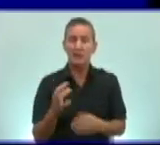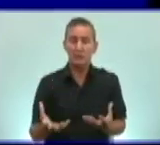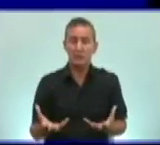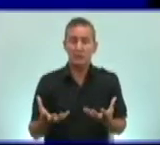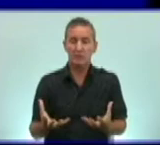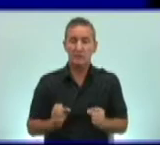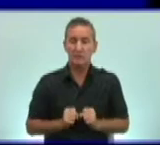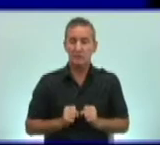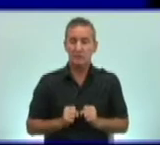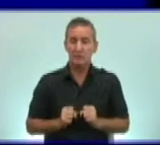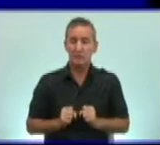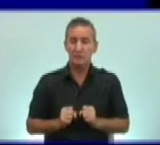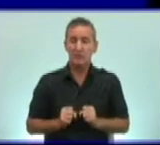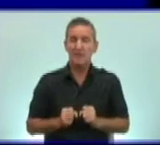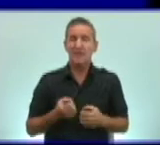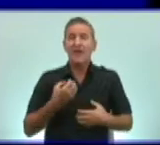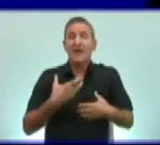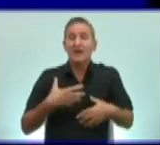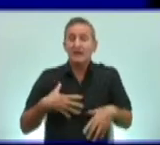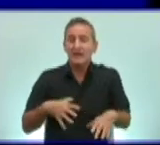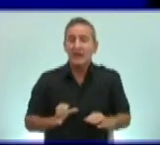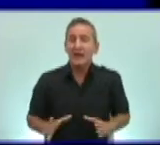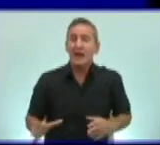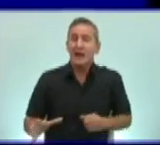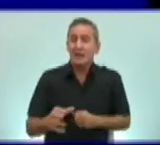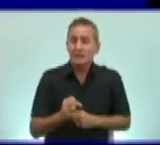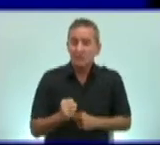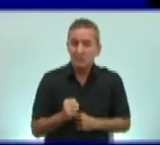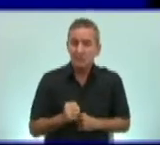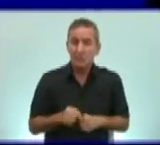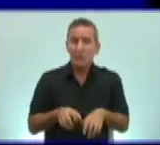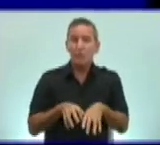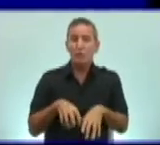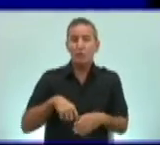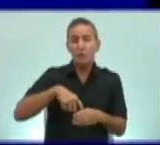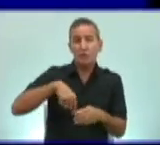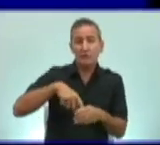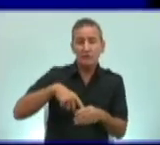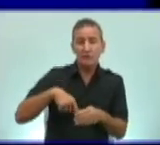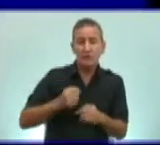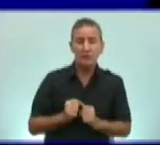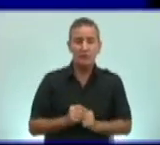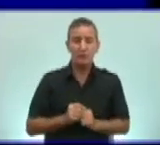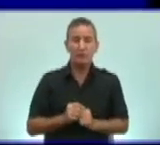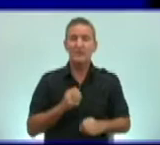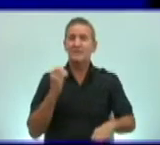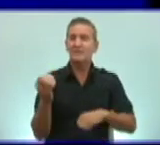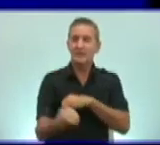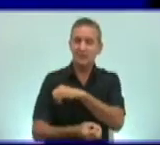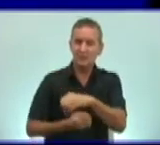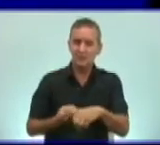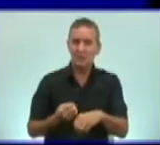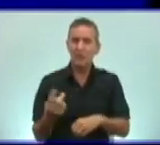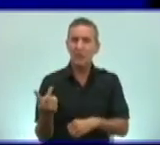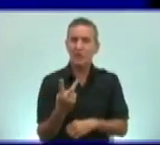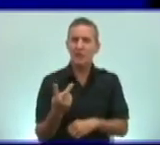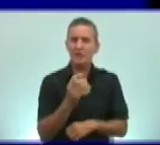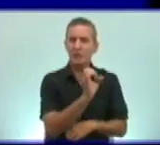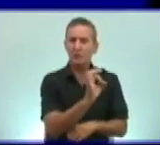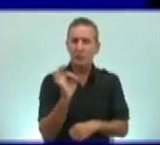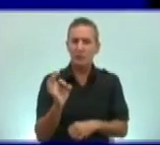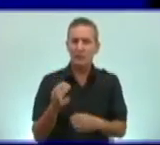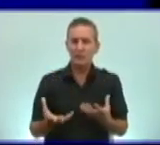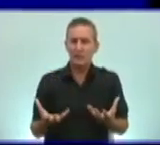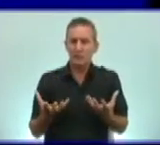decirlo absolutamente todo, lo que se disolvió de cloruro de hidrógeno se ha transformado en estas 2 partículas cargadas.